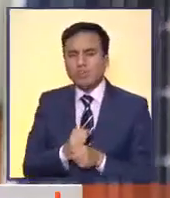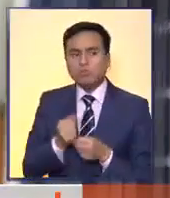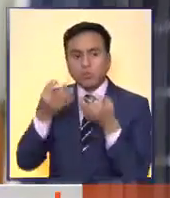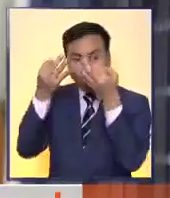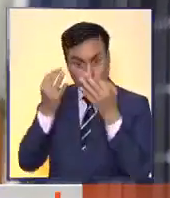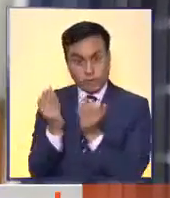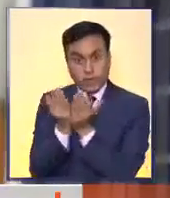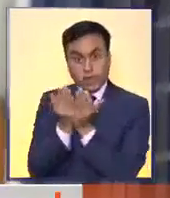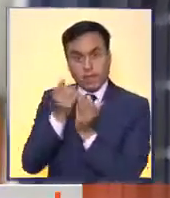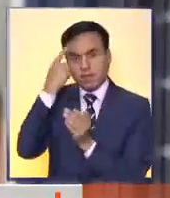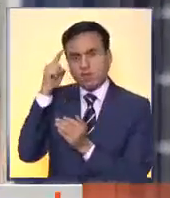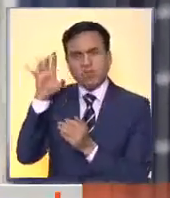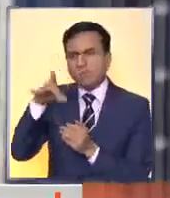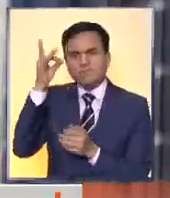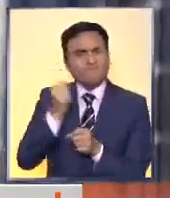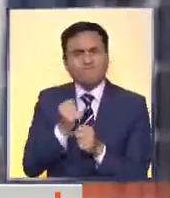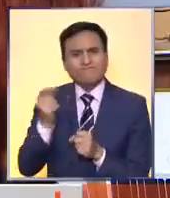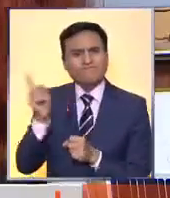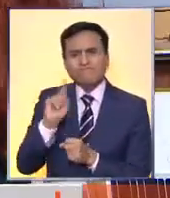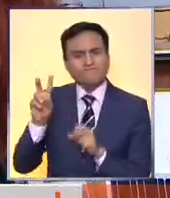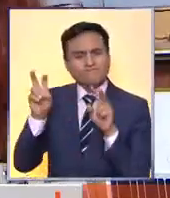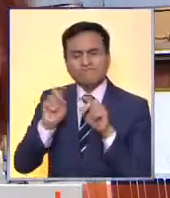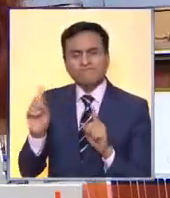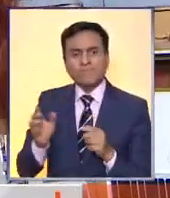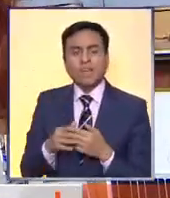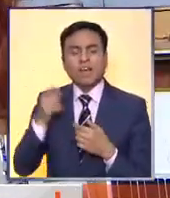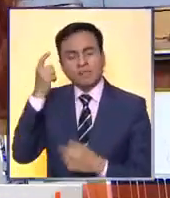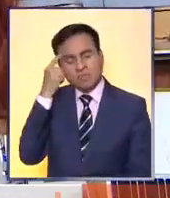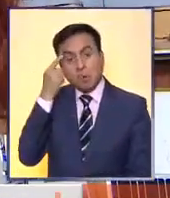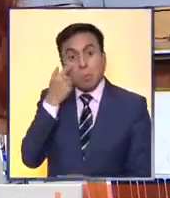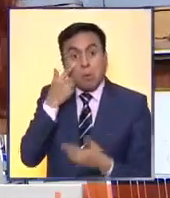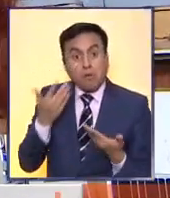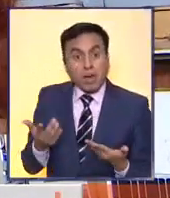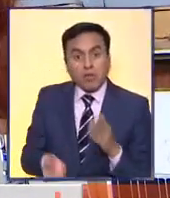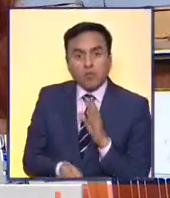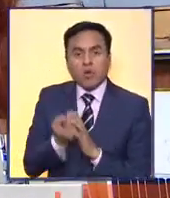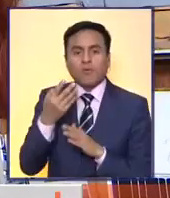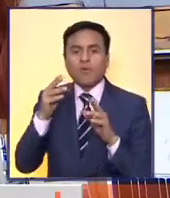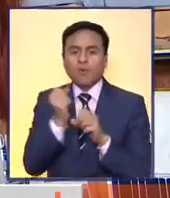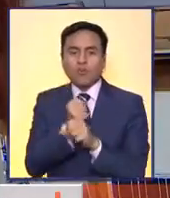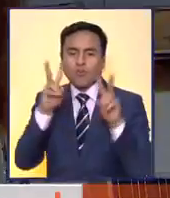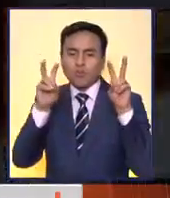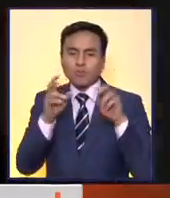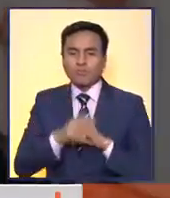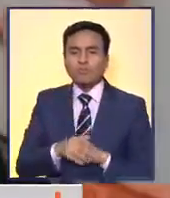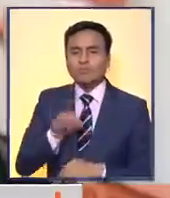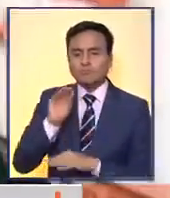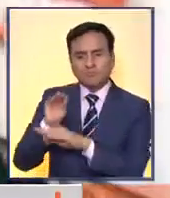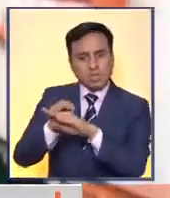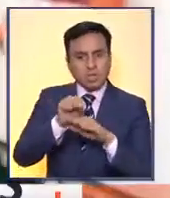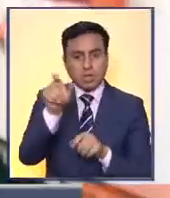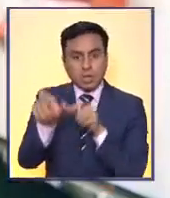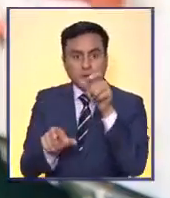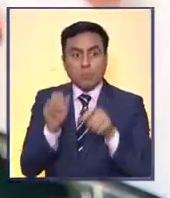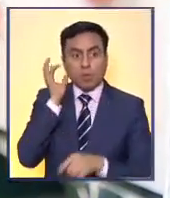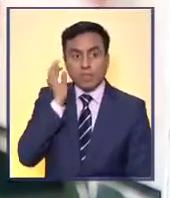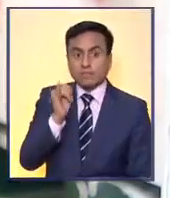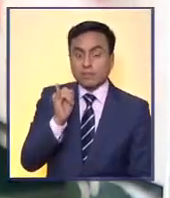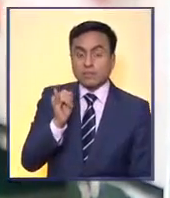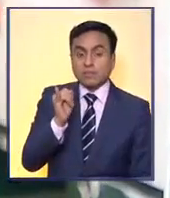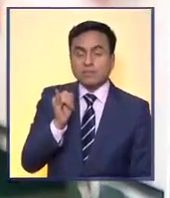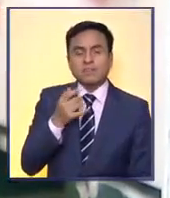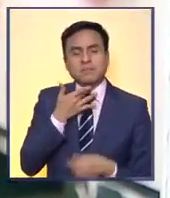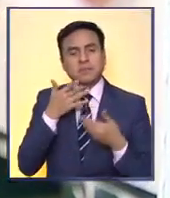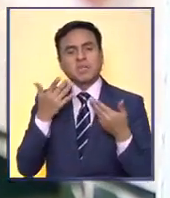contabilidad, pero no encontró trabajo en esa área y quiso probar en este nuevo rubro. Sí, se lo recomendaría a otras mujeres porque